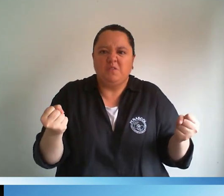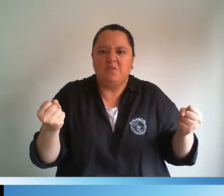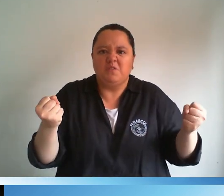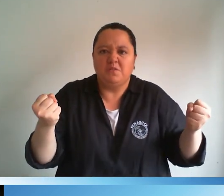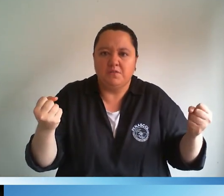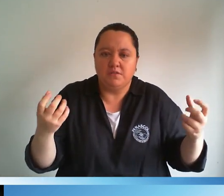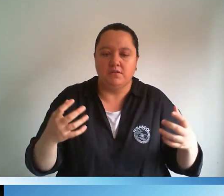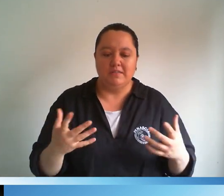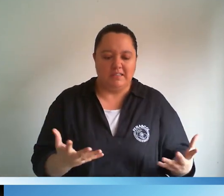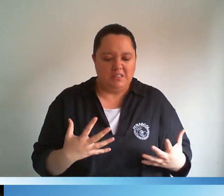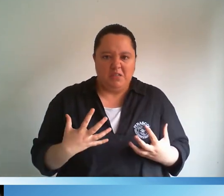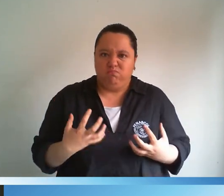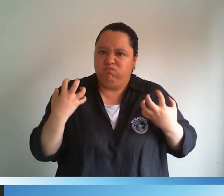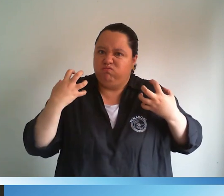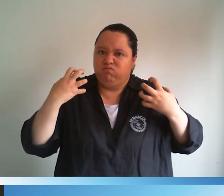¡Lárgate!